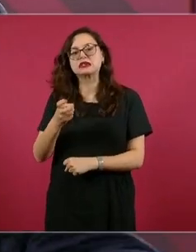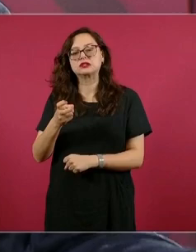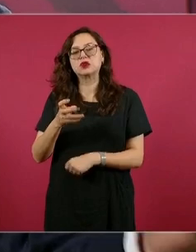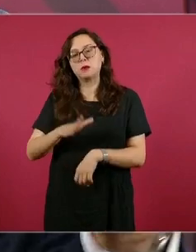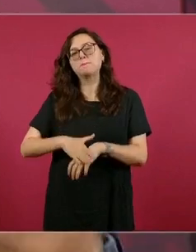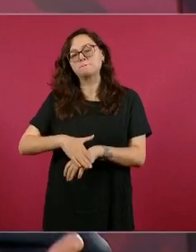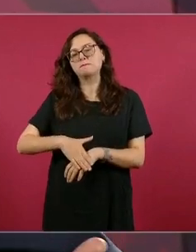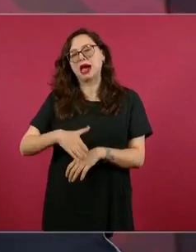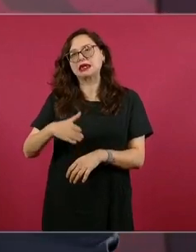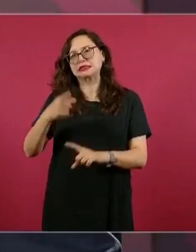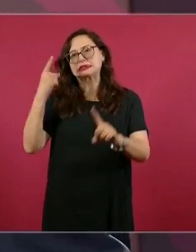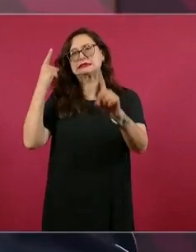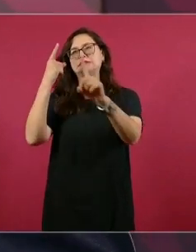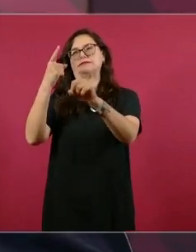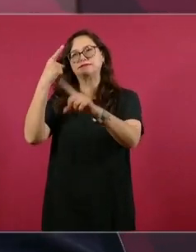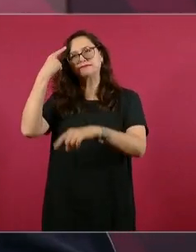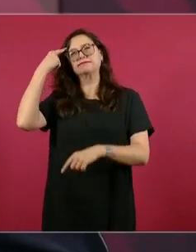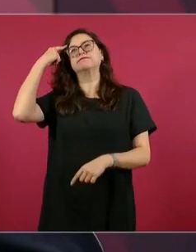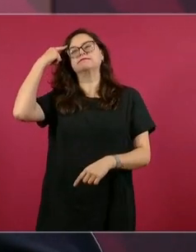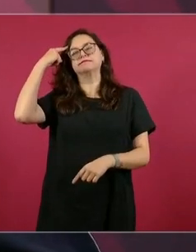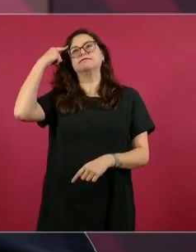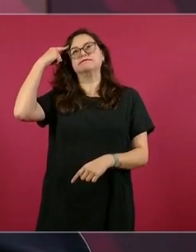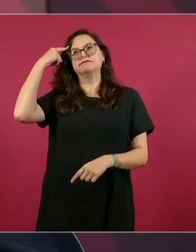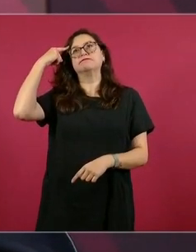Entonces, vale la pena